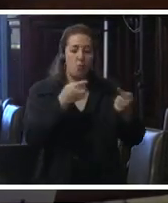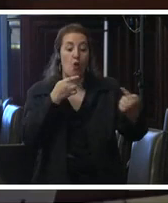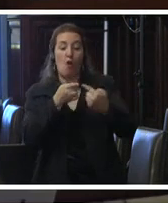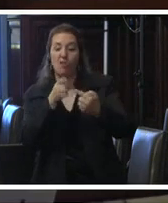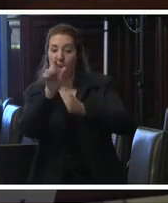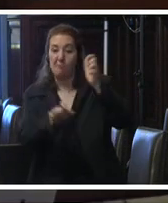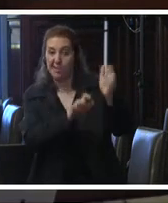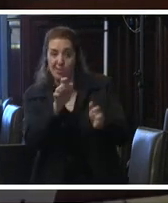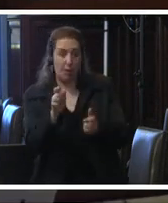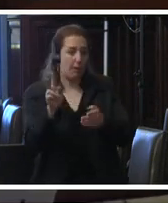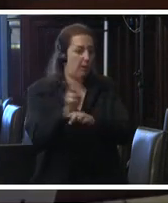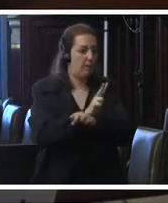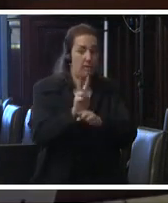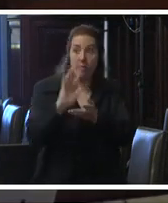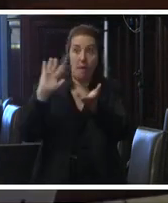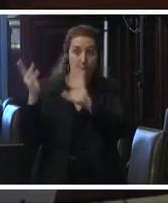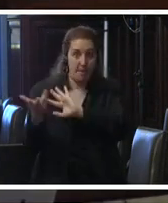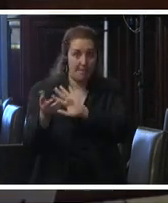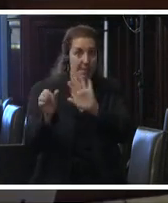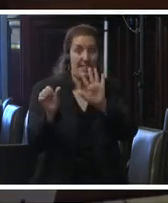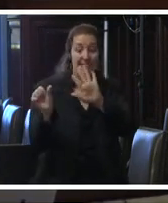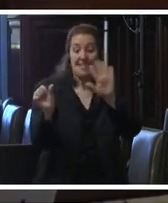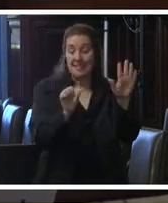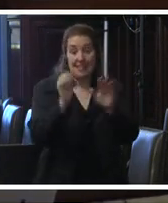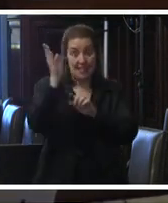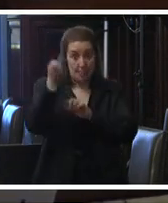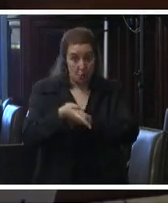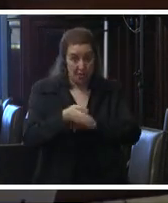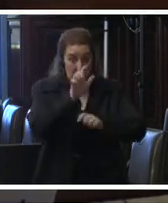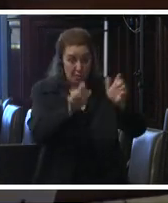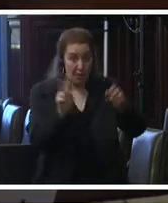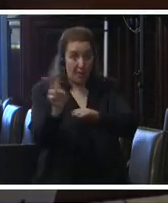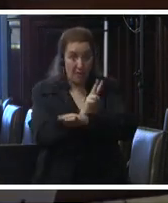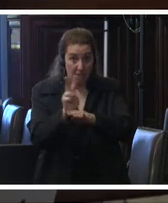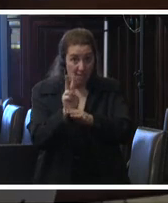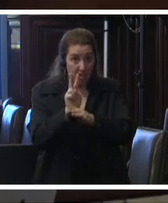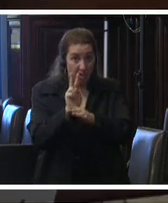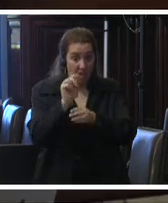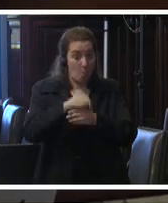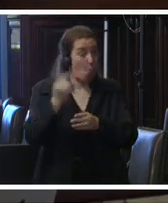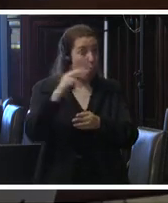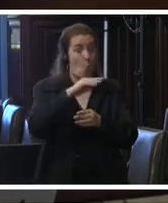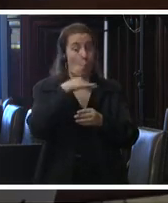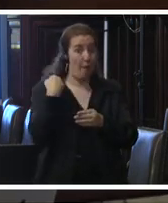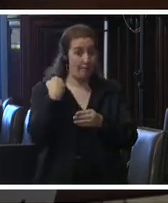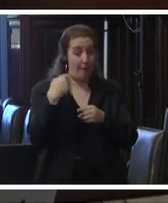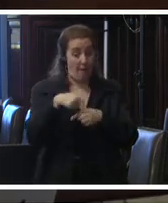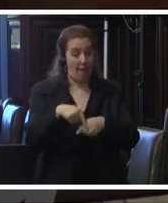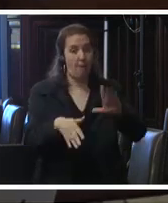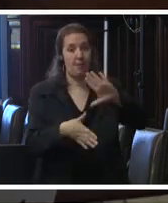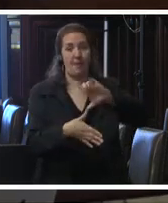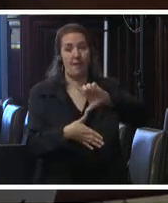ambientales, 66% son defensores de América Latina. Eso nos preocupa. De este